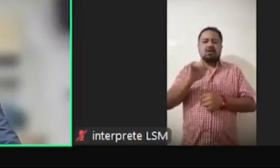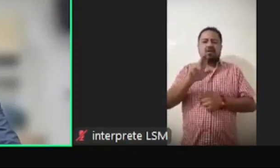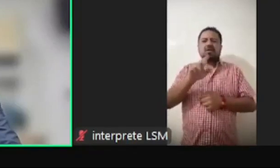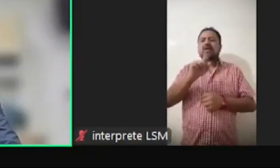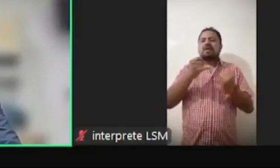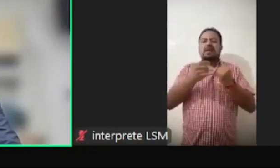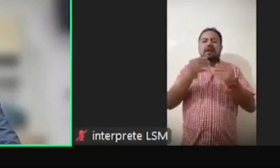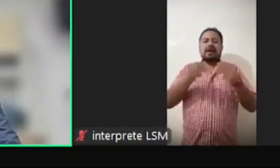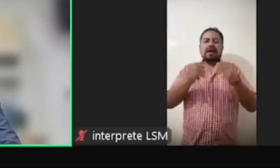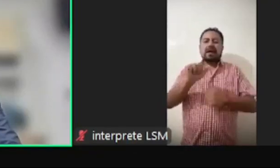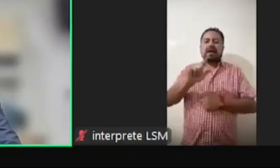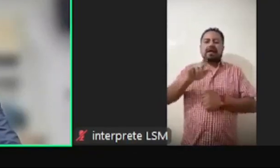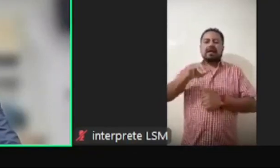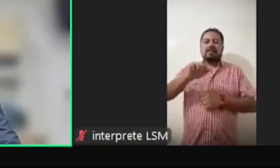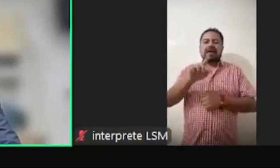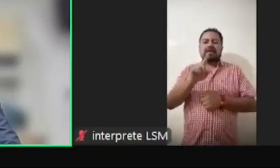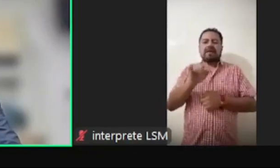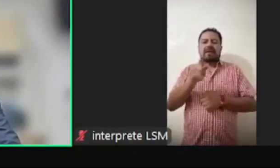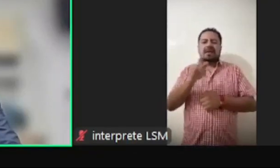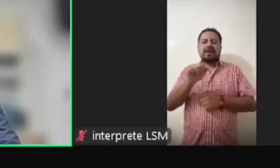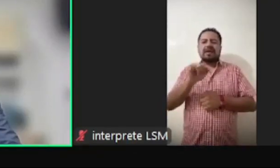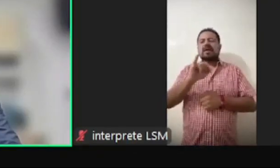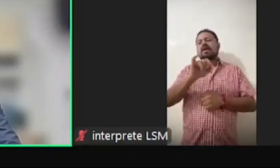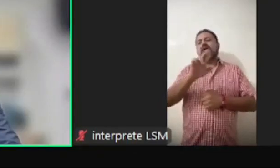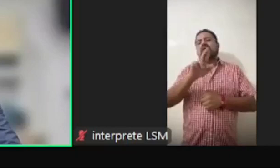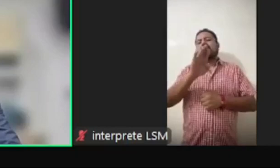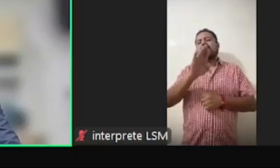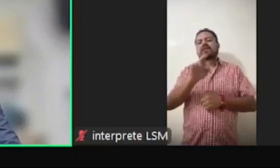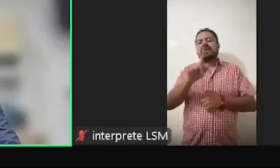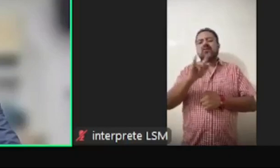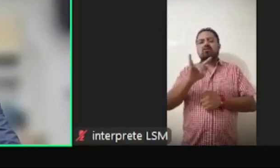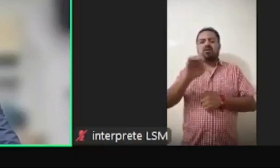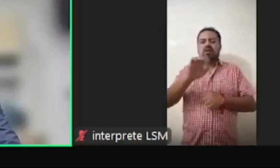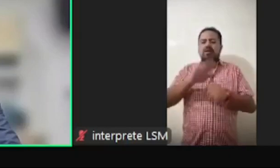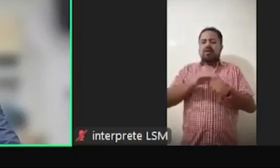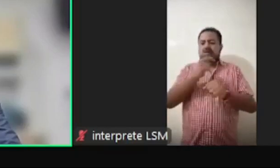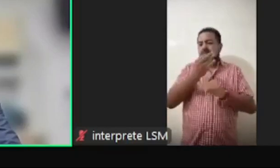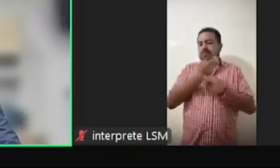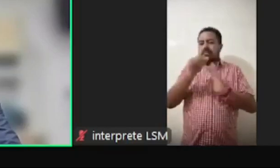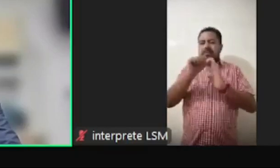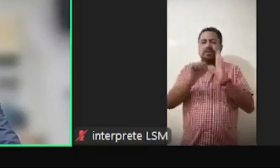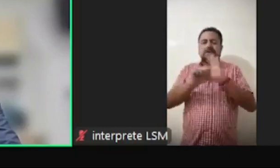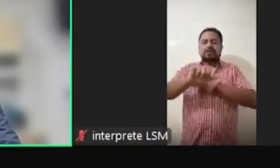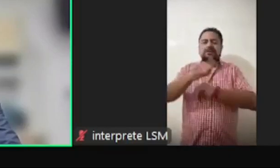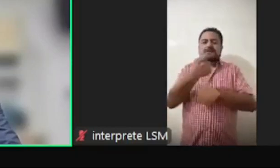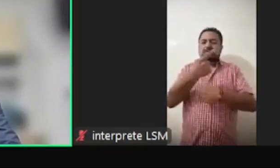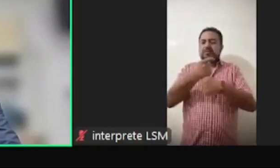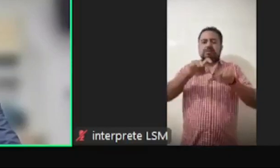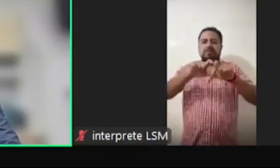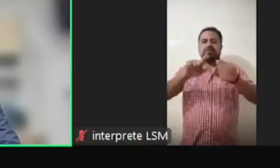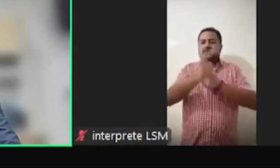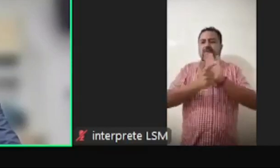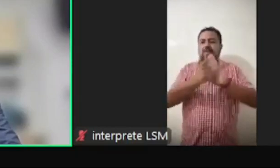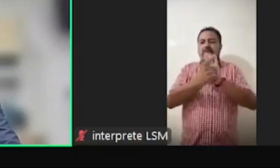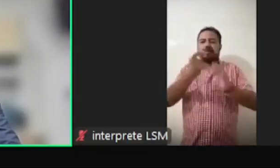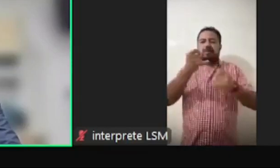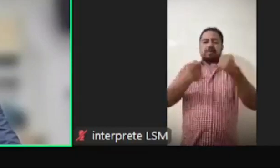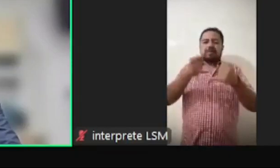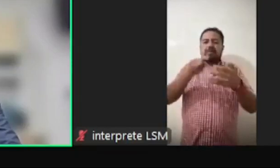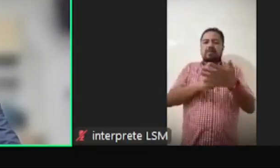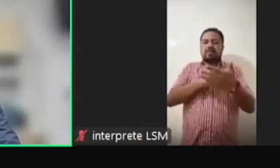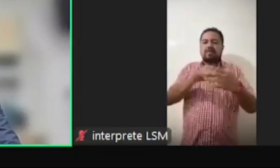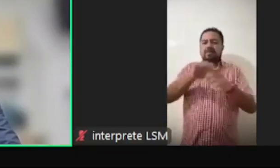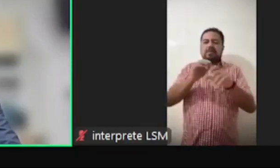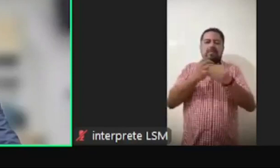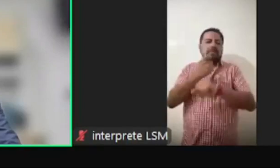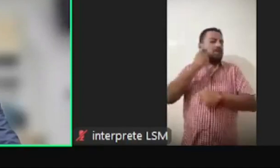magistradas Almadelio Eugenio Alcaraz y la Rosa Delgado Brito, por lo que en términos del artículo 11, párrafo primero de la Ley Orgánica del Tribunal Electoral del Estado de